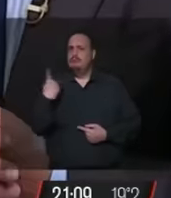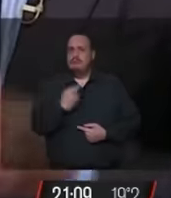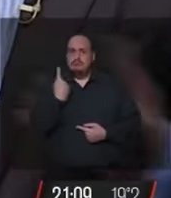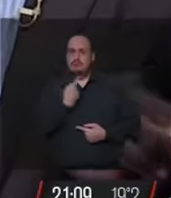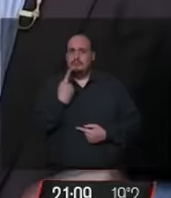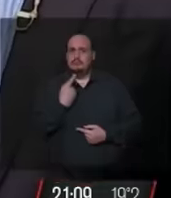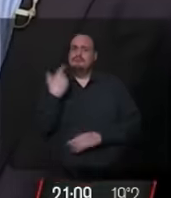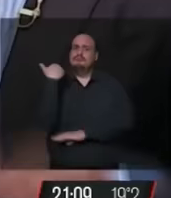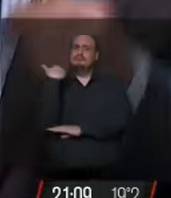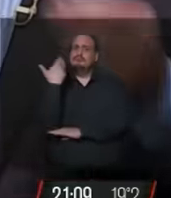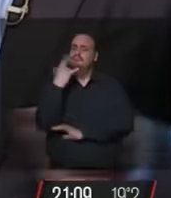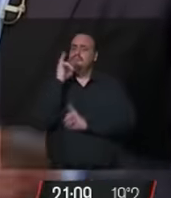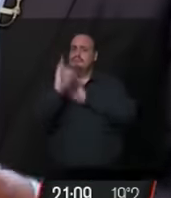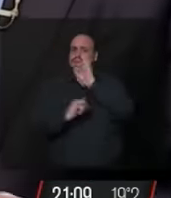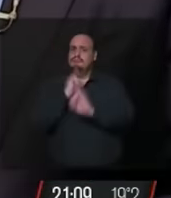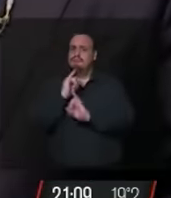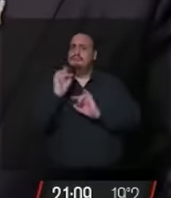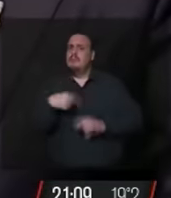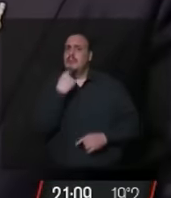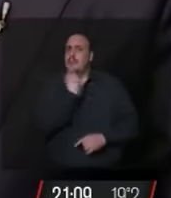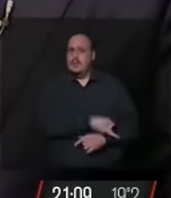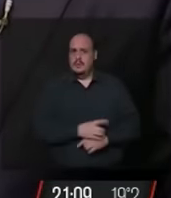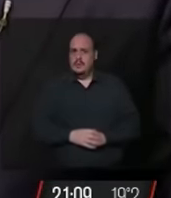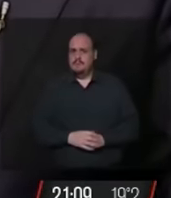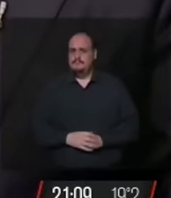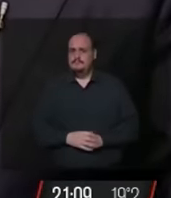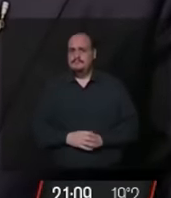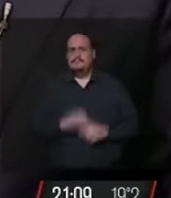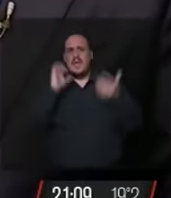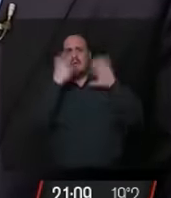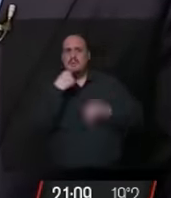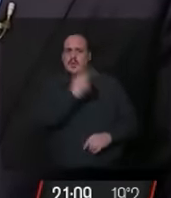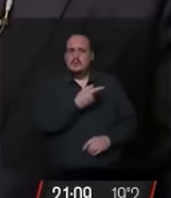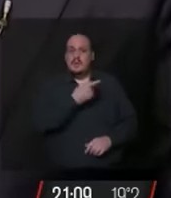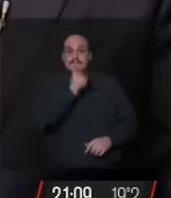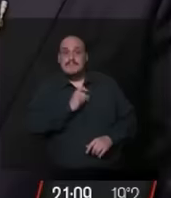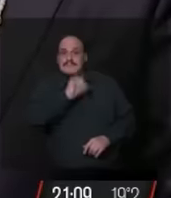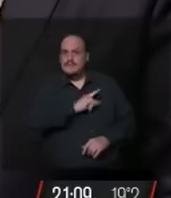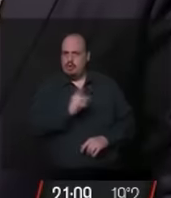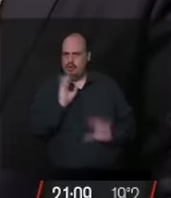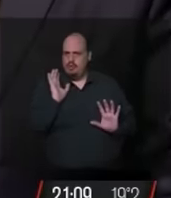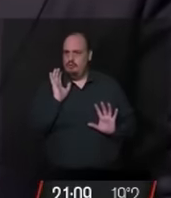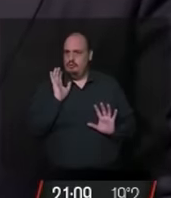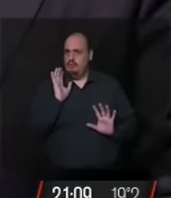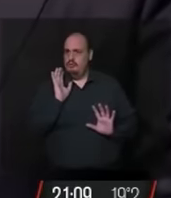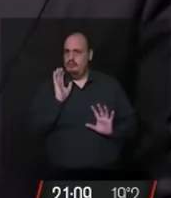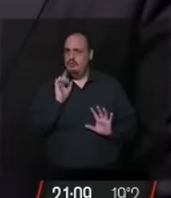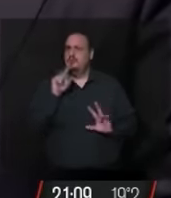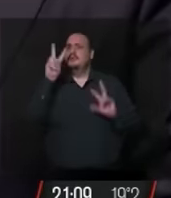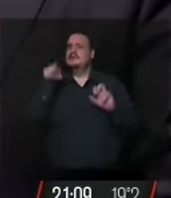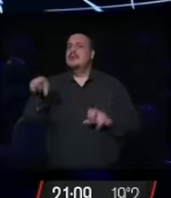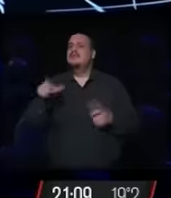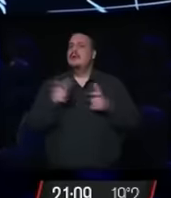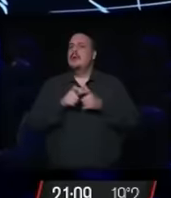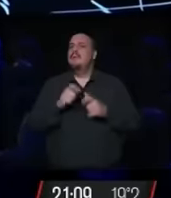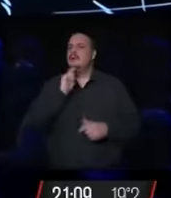podamos exponer y podamos preguntar. Javier, por sí o por no te quiero preguntar. Dijiste en el programa de Feynman que